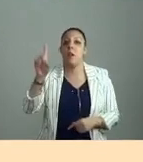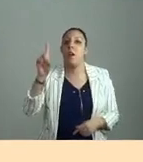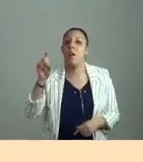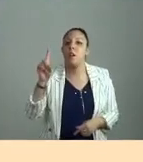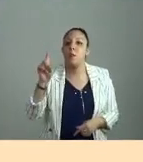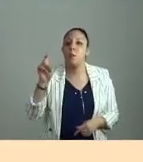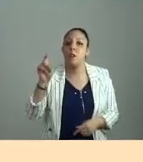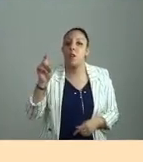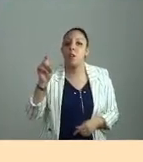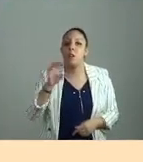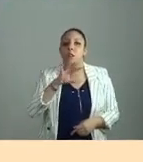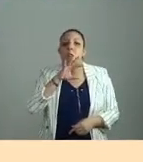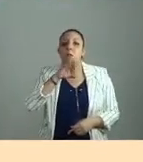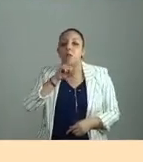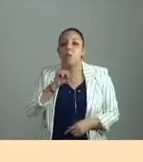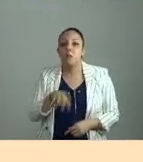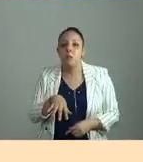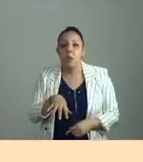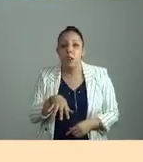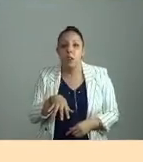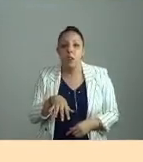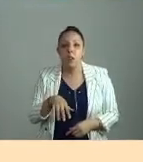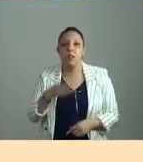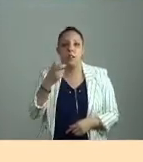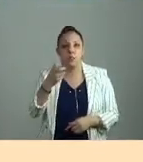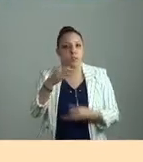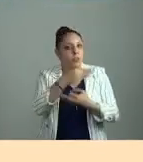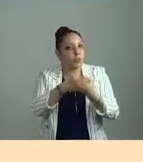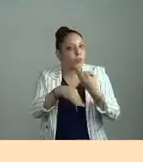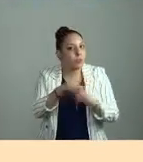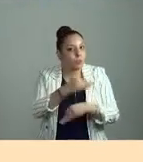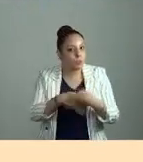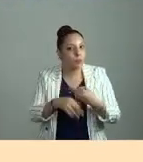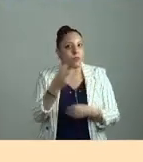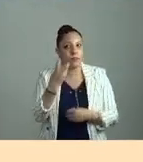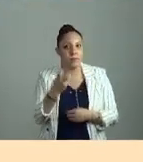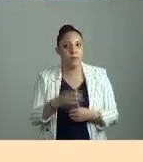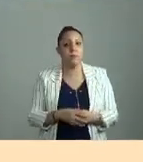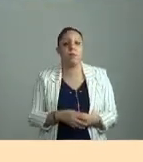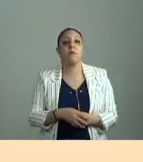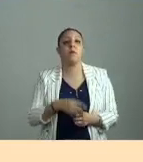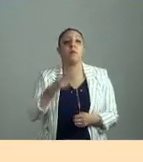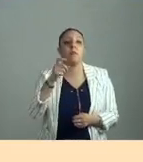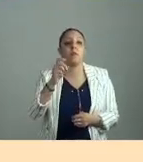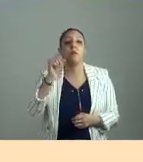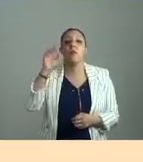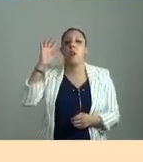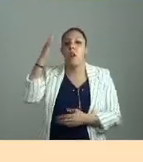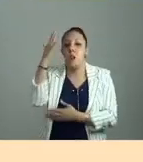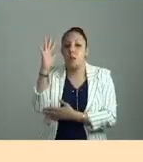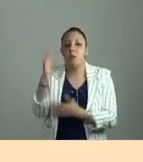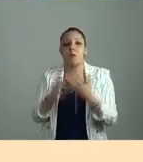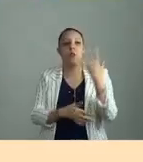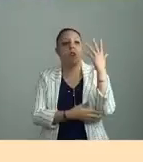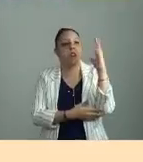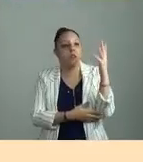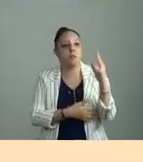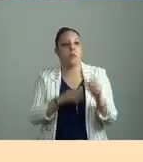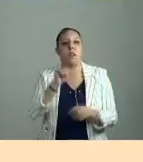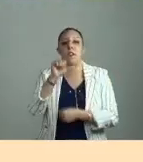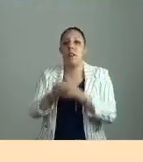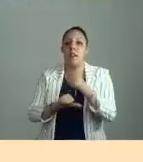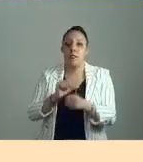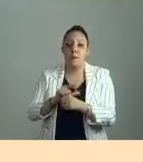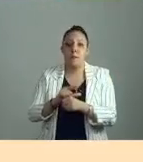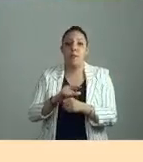nuestra relación con todos los que viven te con los flores con los avaros con las aguas con los animales entonces es